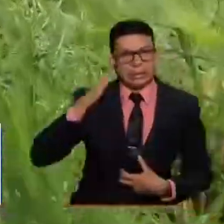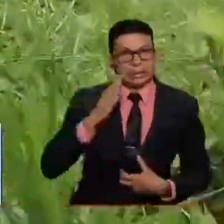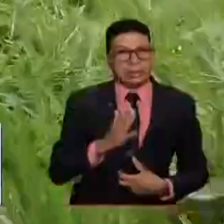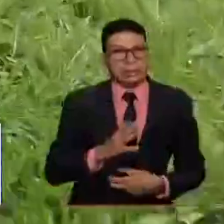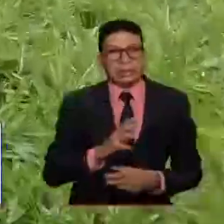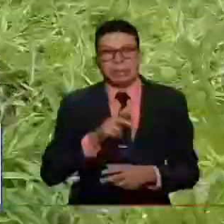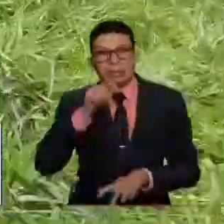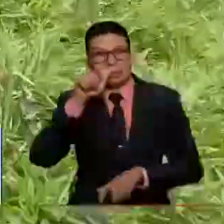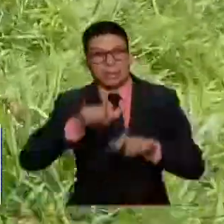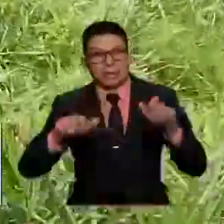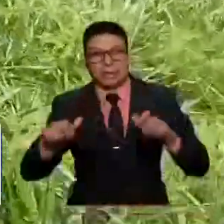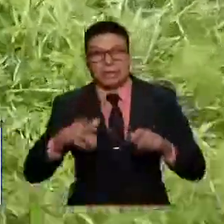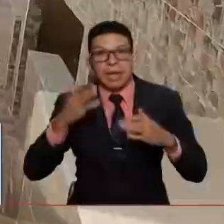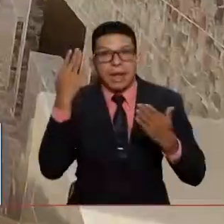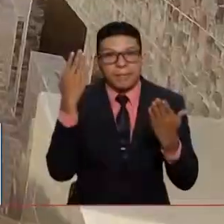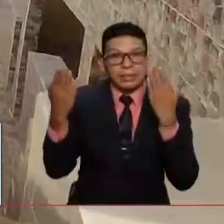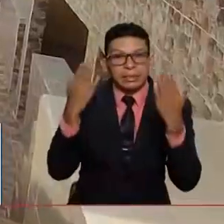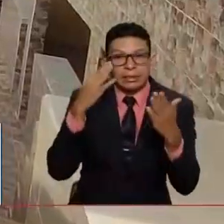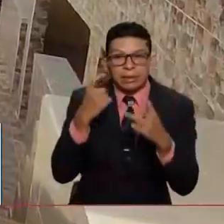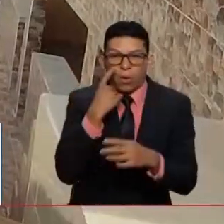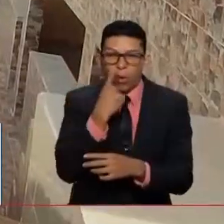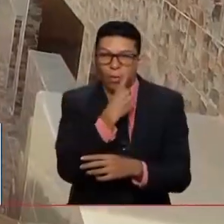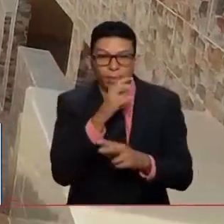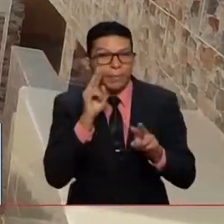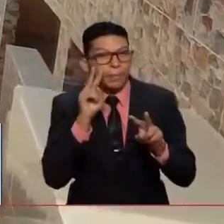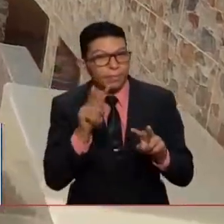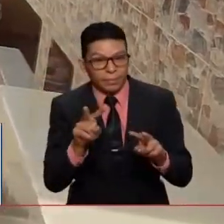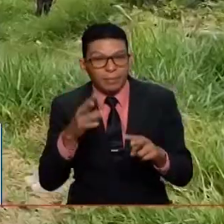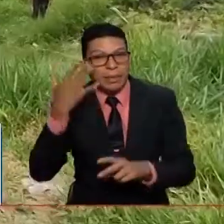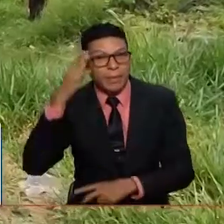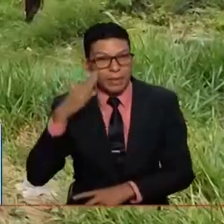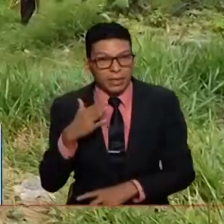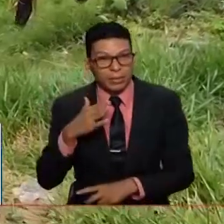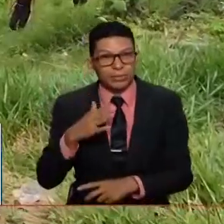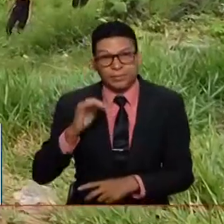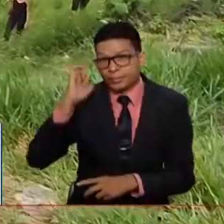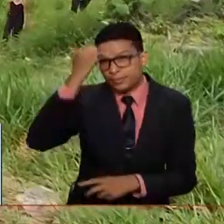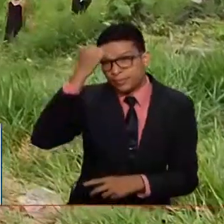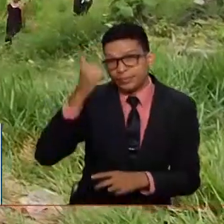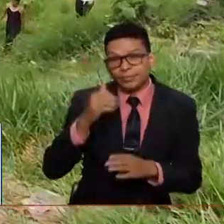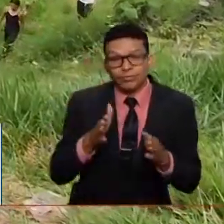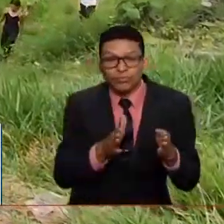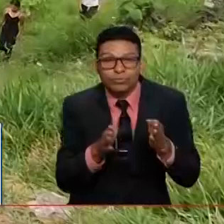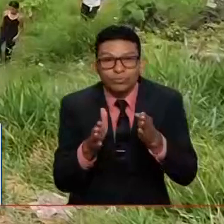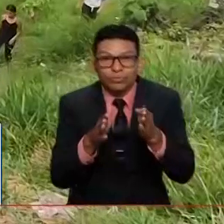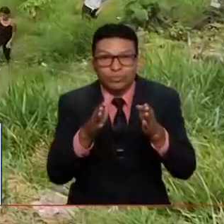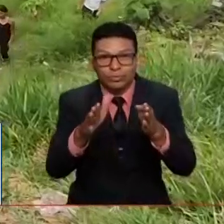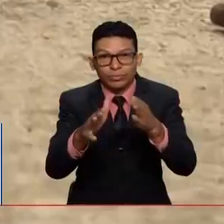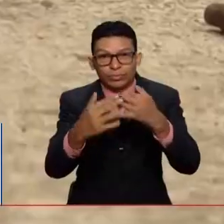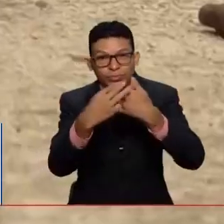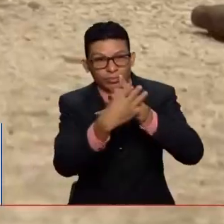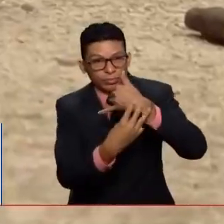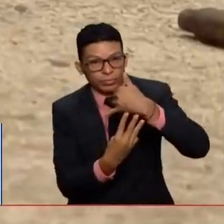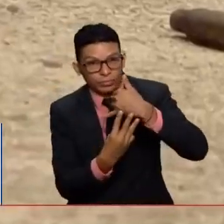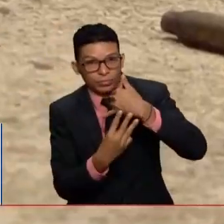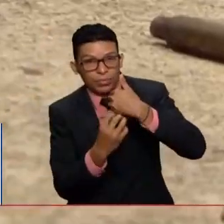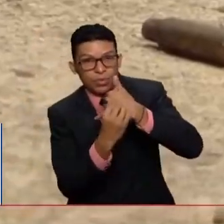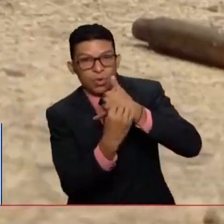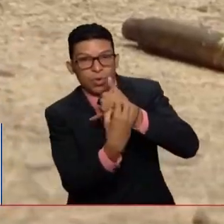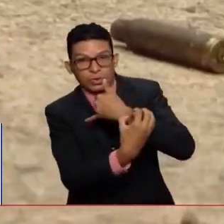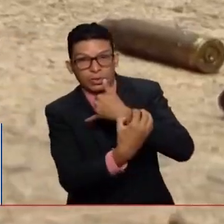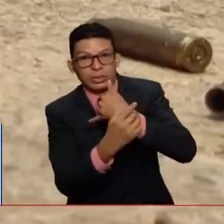de los campesinos y sus habitantes. La principal calle de este corregimiento, enclavado en la cordillera occidental en el norte de